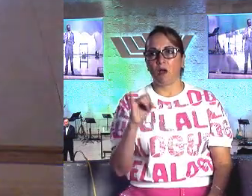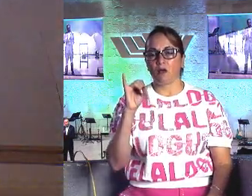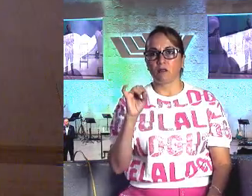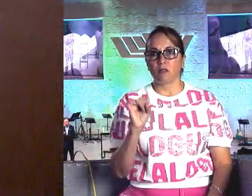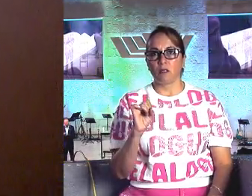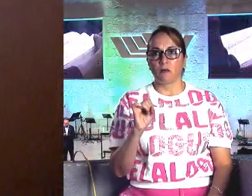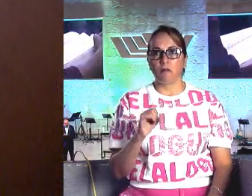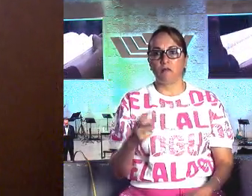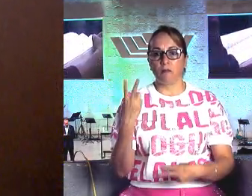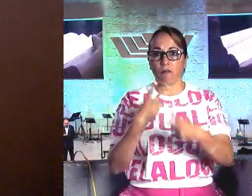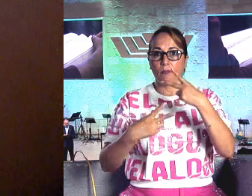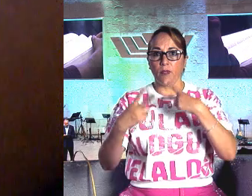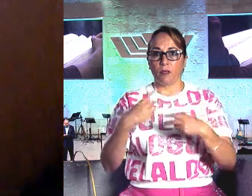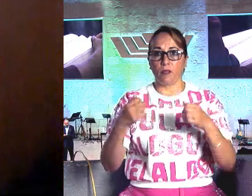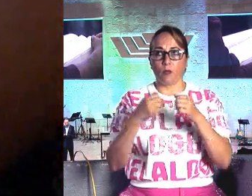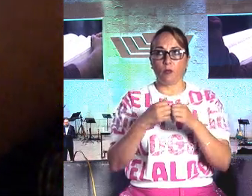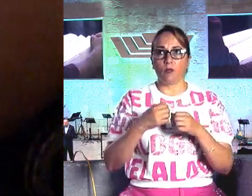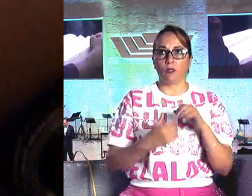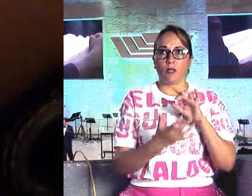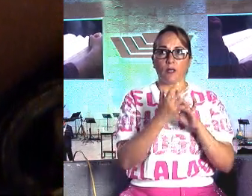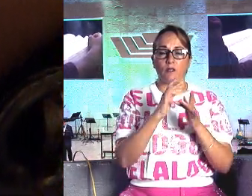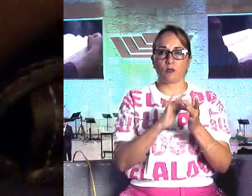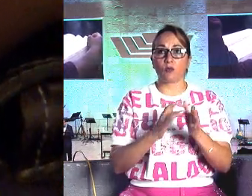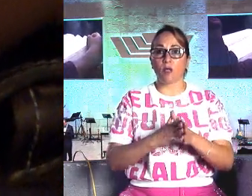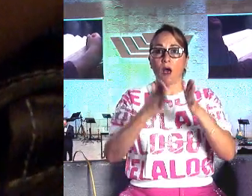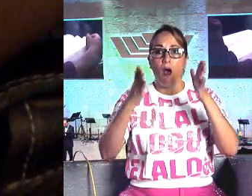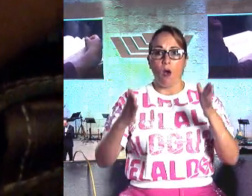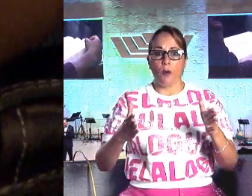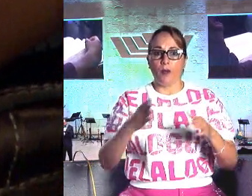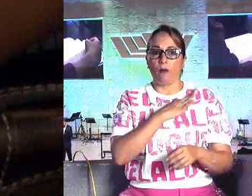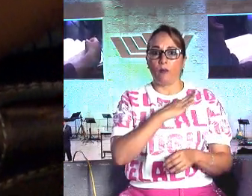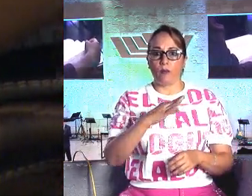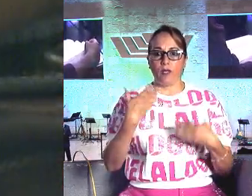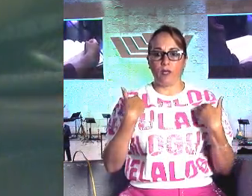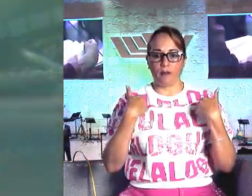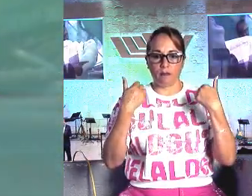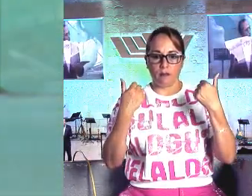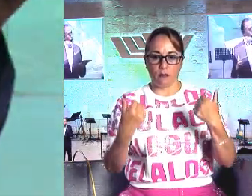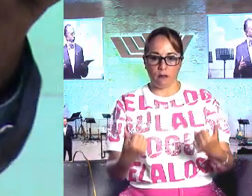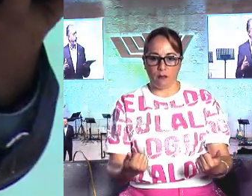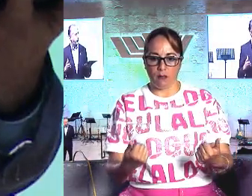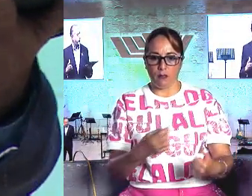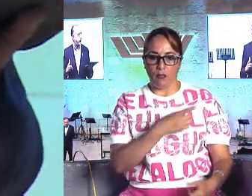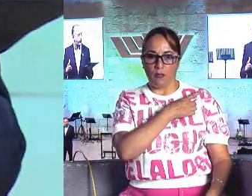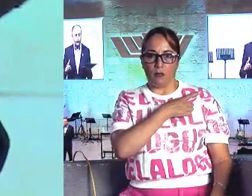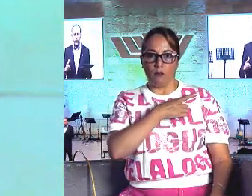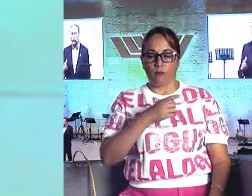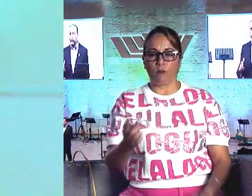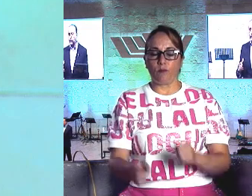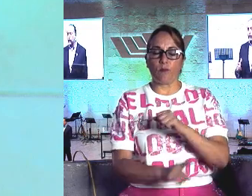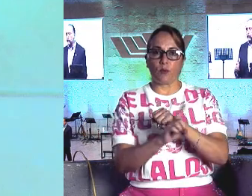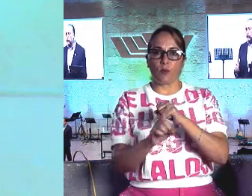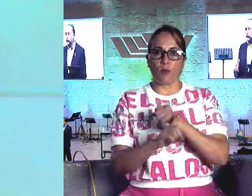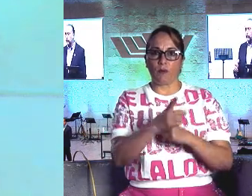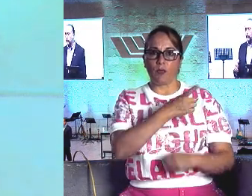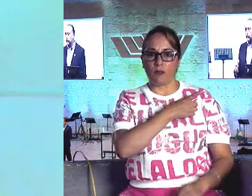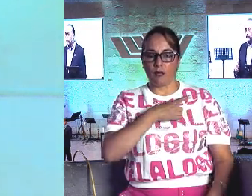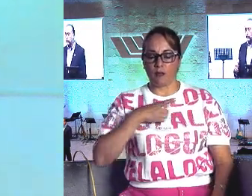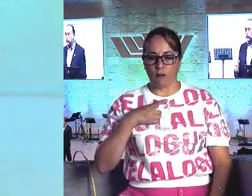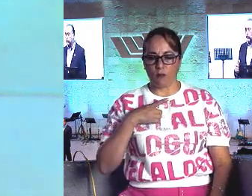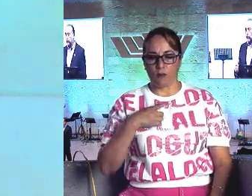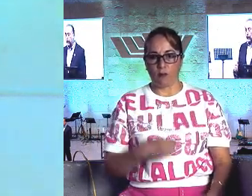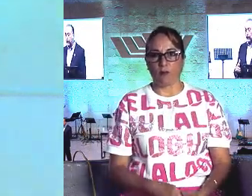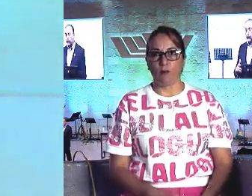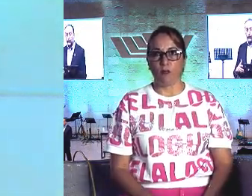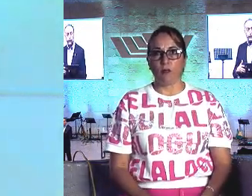así viene con Jesús. Ahora, entendiendo el problema de la deuda, entendemos también entonces